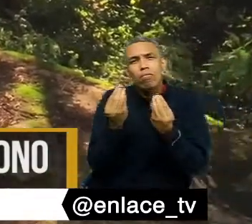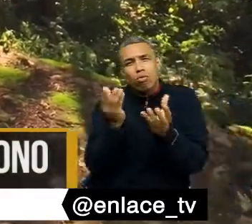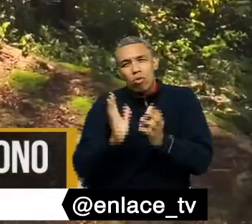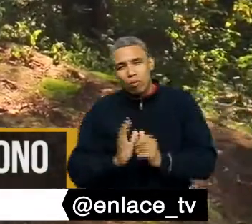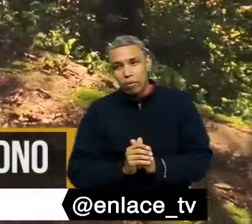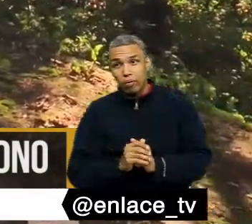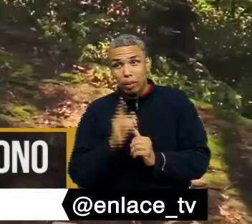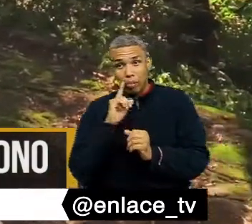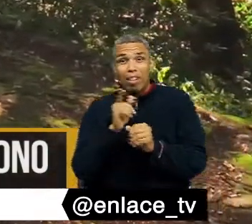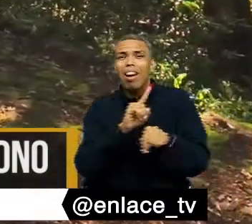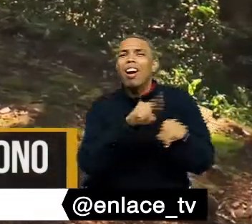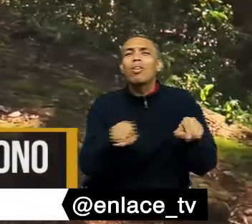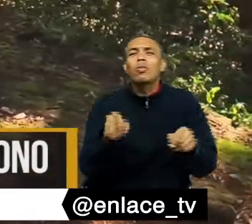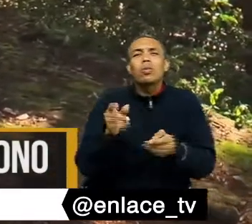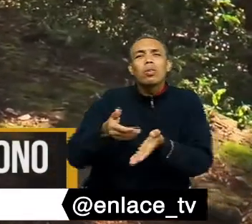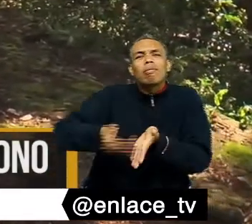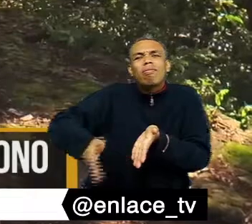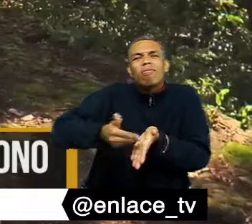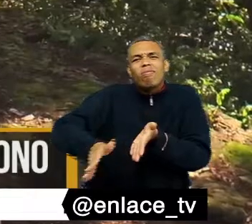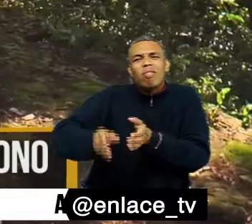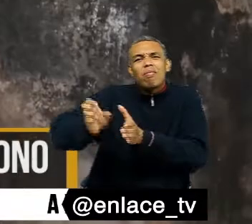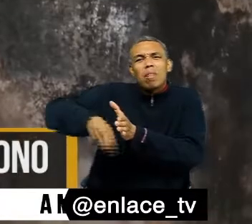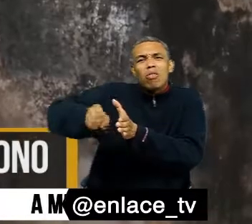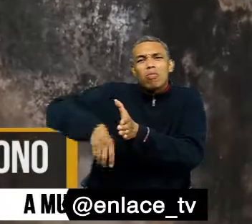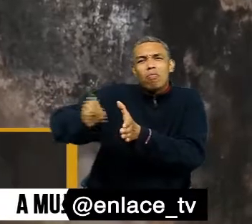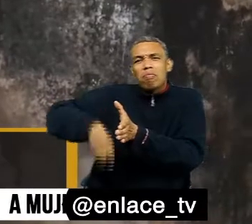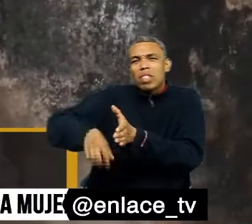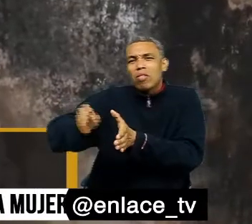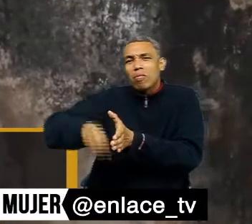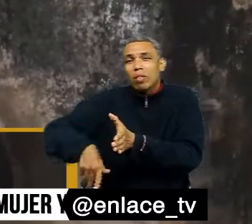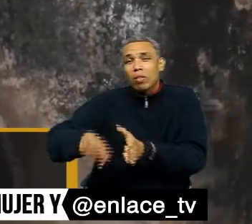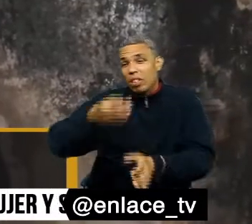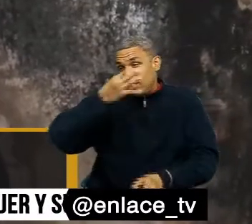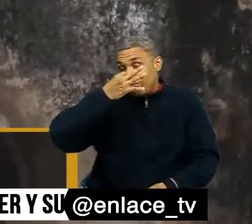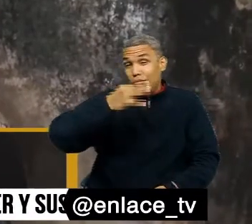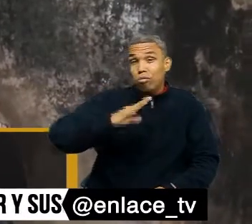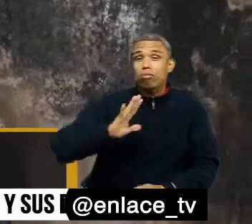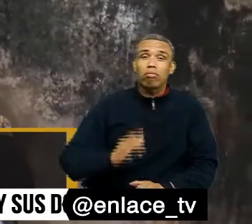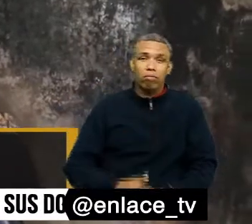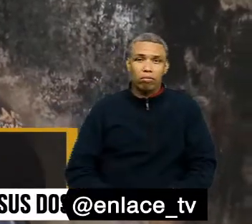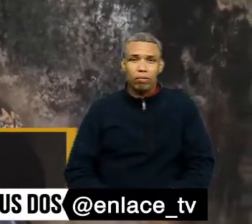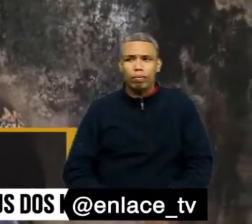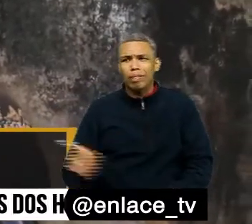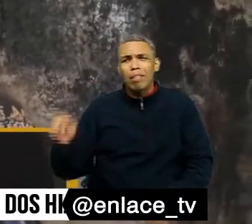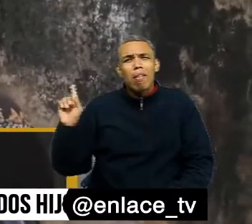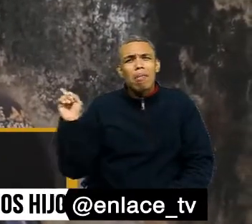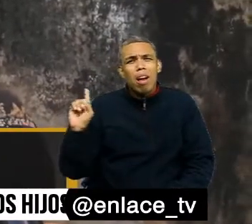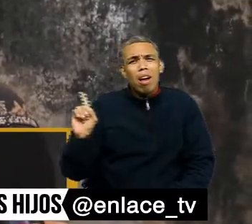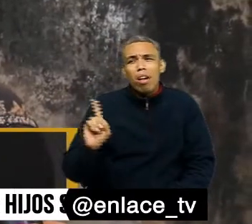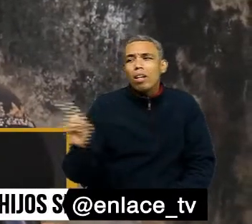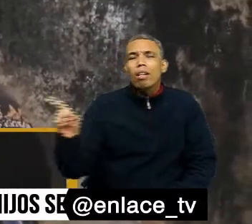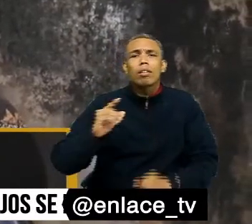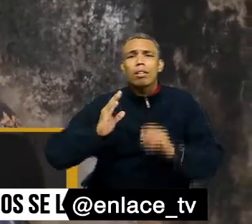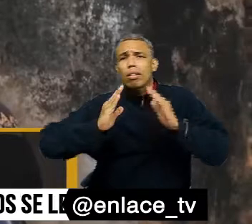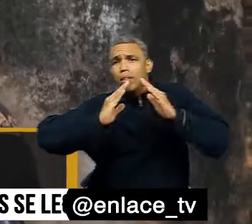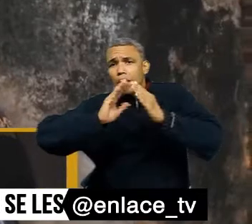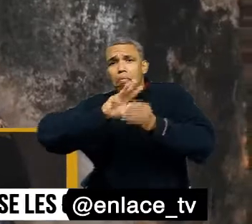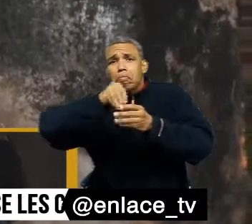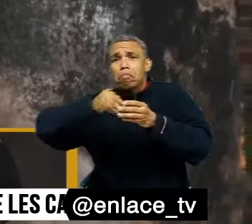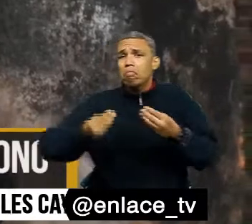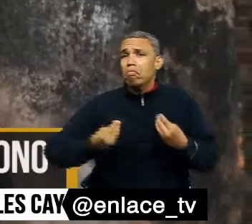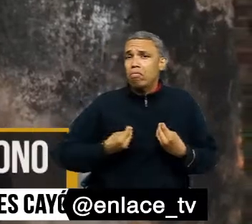sitio, el cual esperan sea intervenido por alguna autoridad. Pues la situación es que está deshabitada hace muchos años y como usted puede